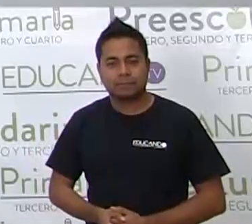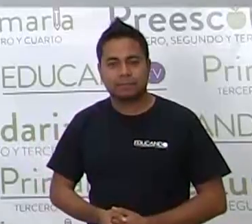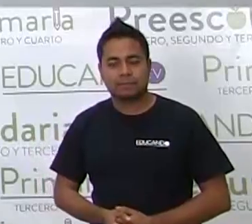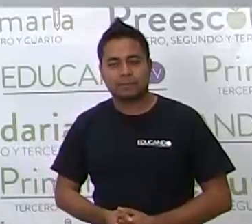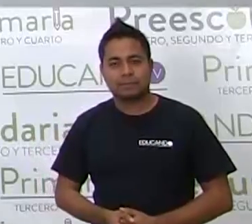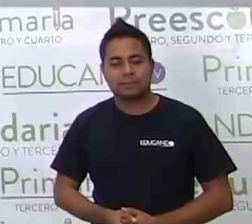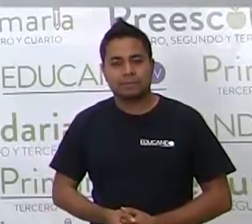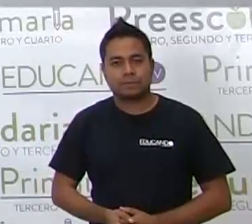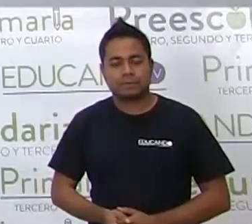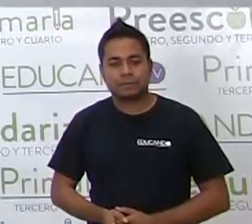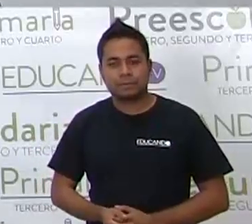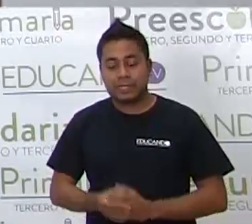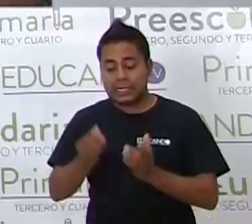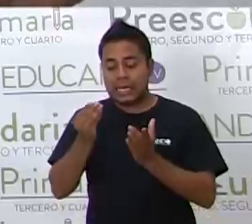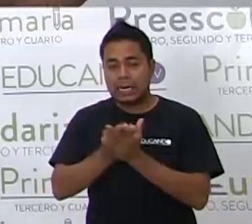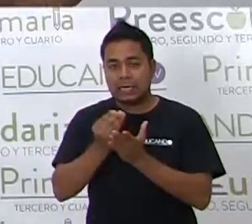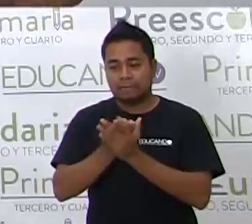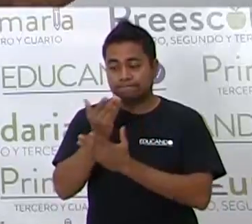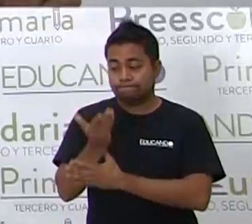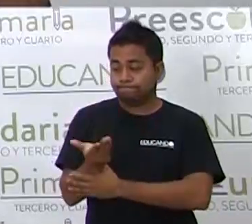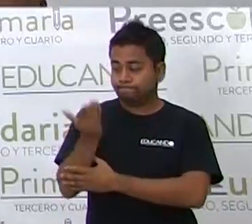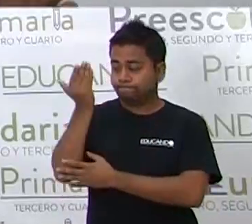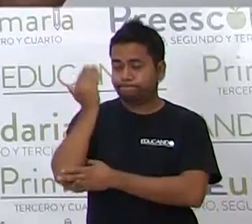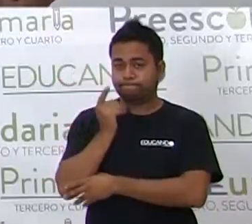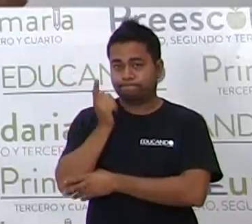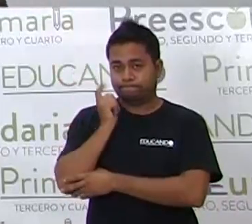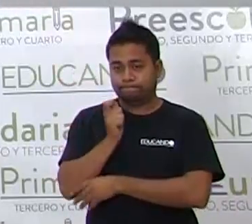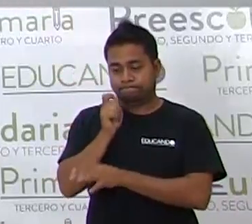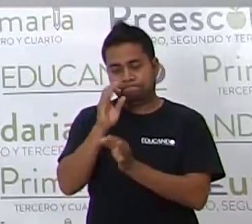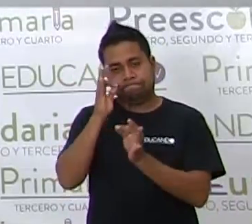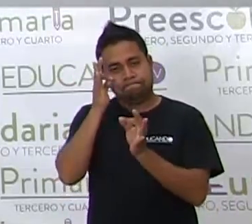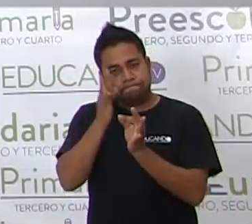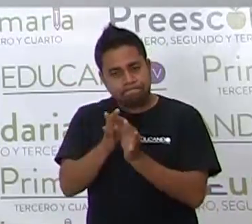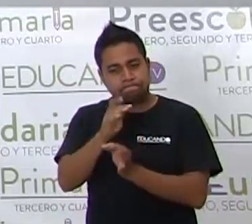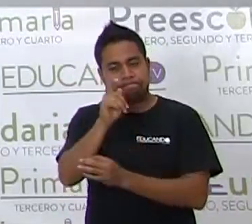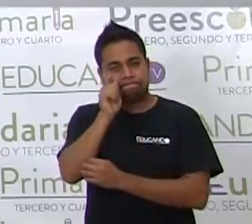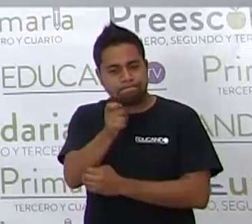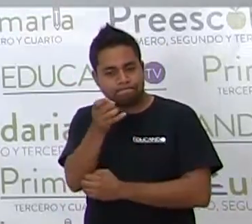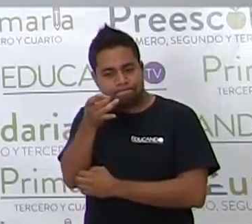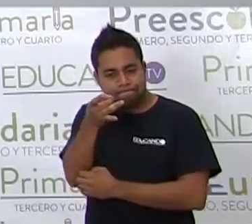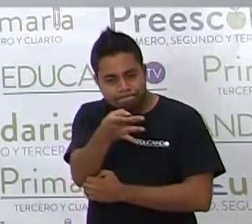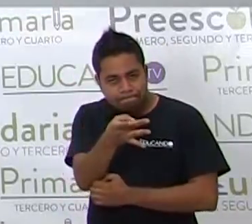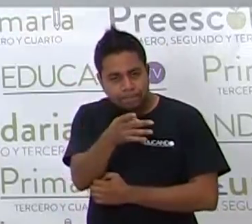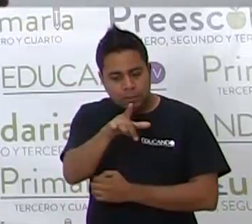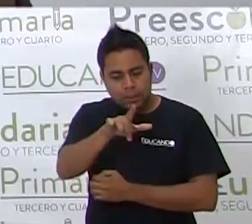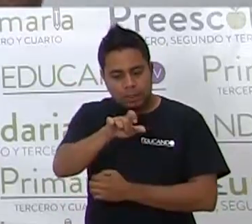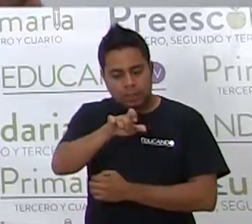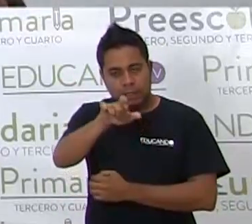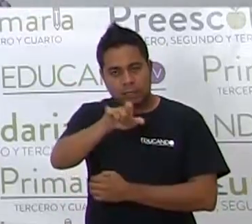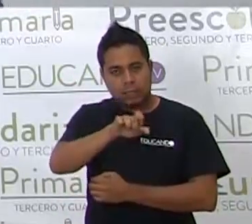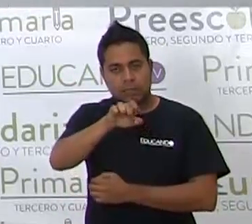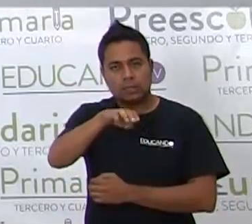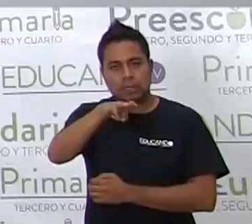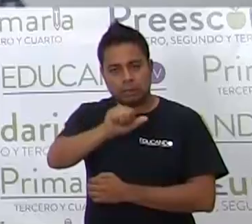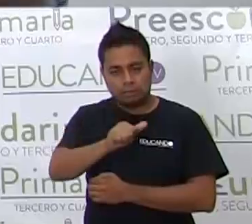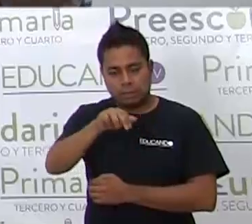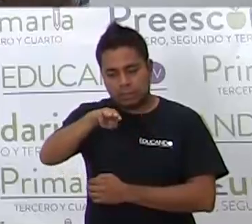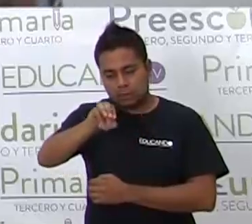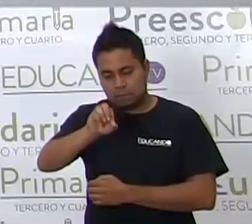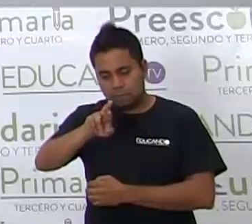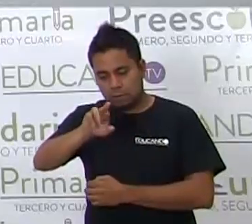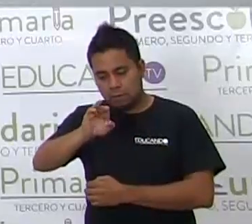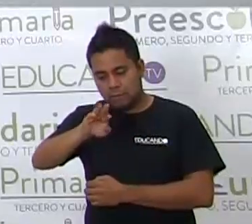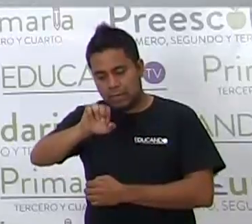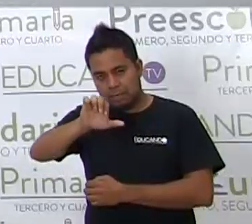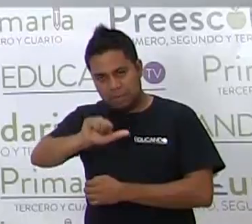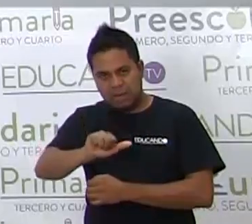sesión anterior concluimos viendo lo que fueron el lexema, el morfema, sus derivados,